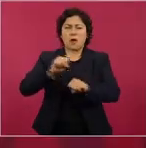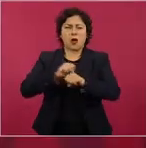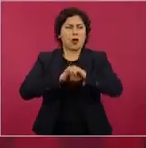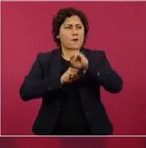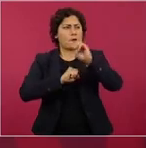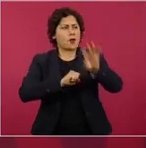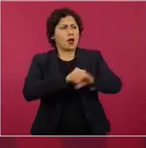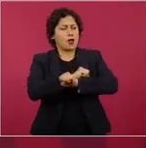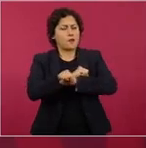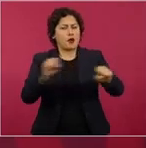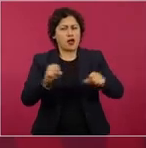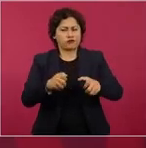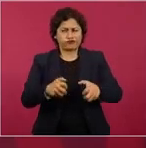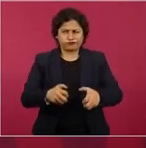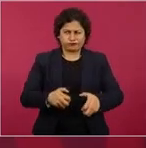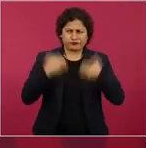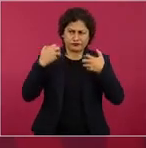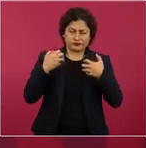dice, a los